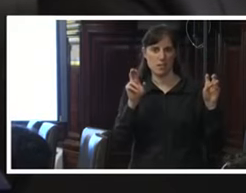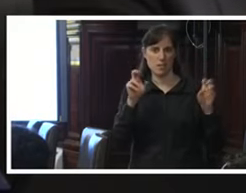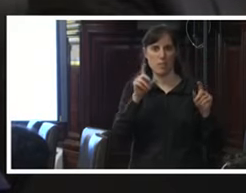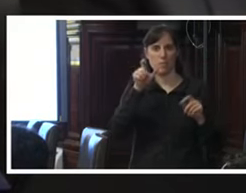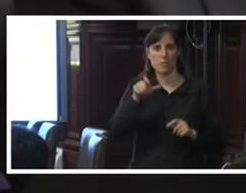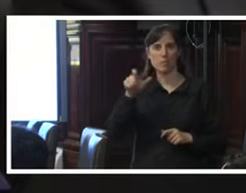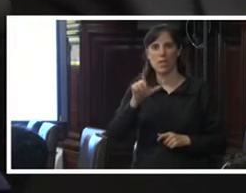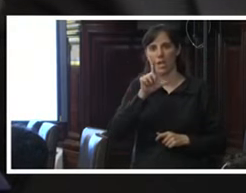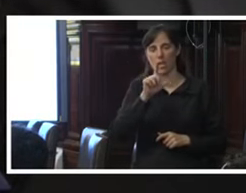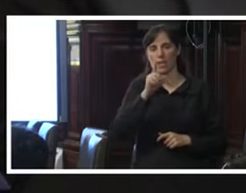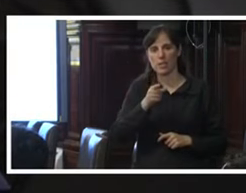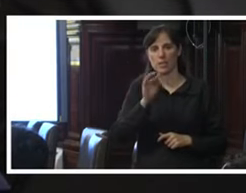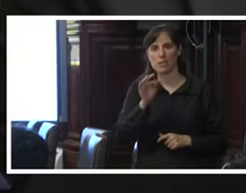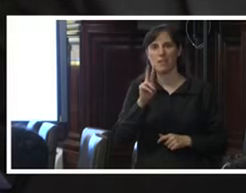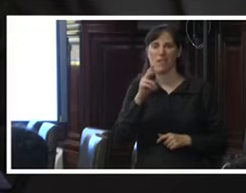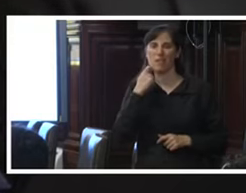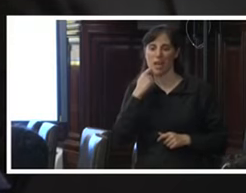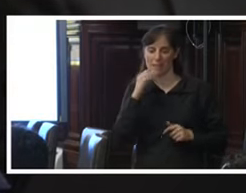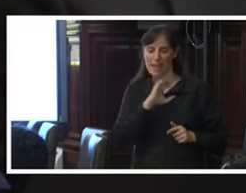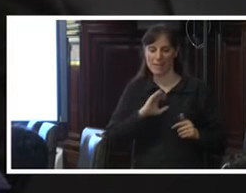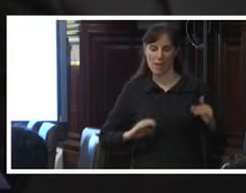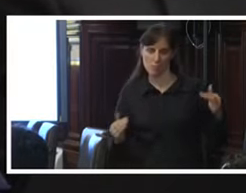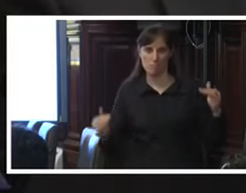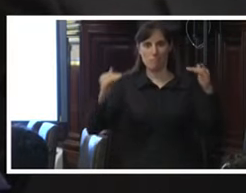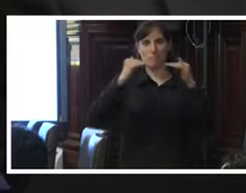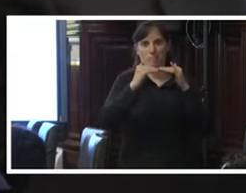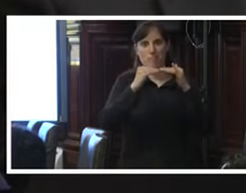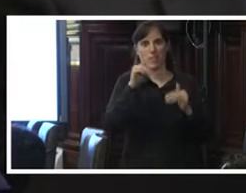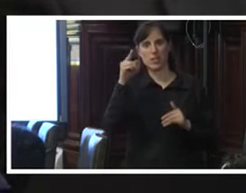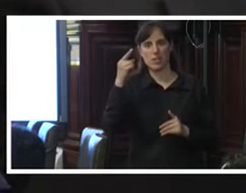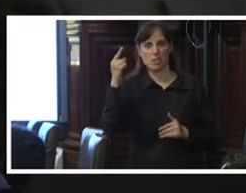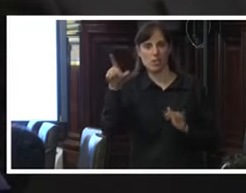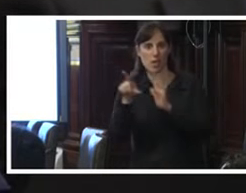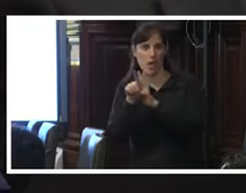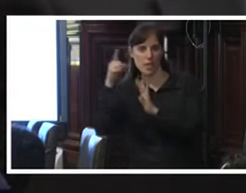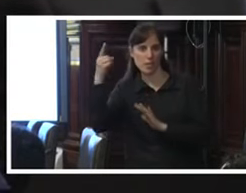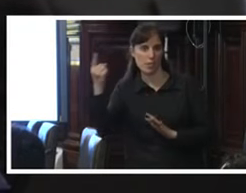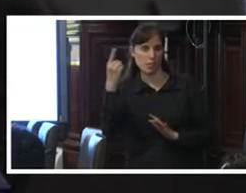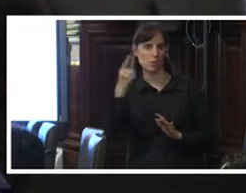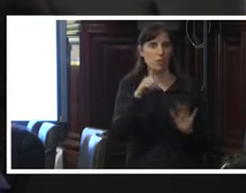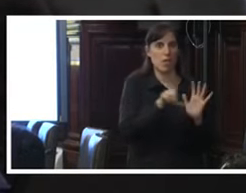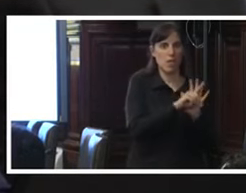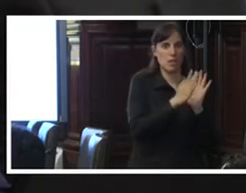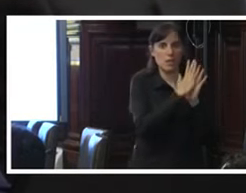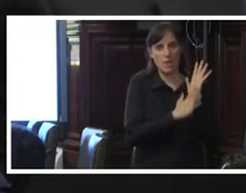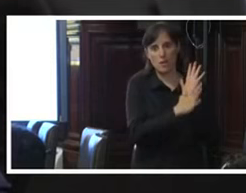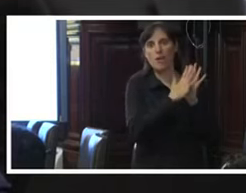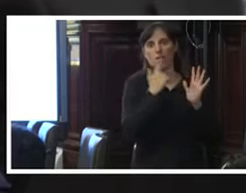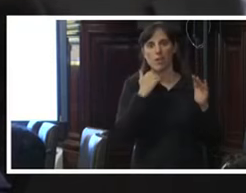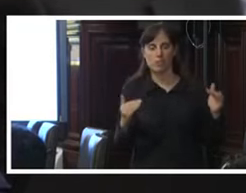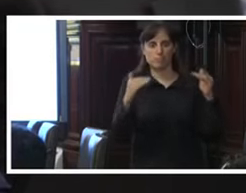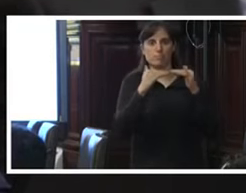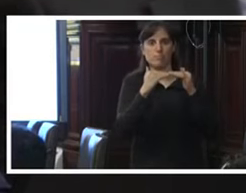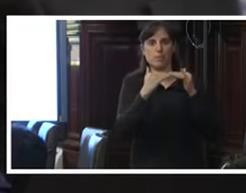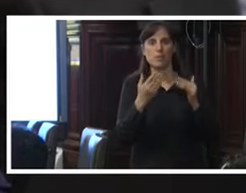es necesario que el estado que compatibilice por algún mecanismo alterno estas leyes y garantice la inclusión de las personas de diversa orientación